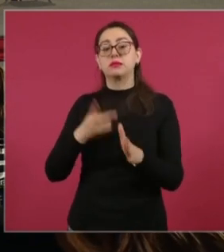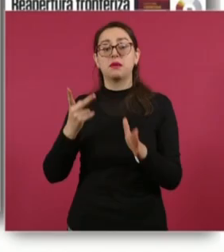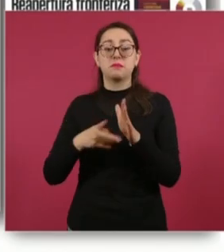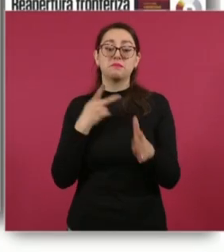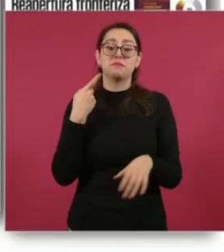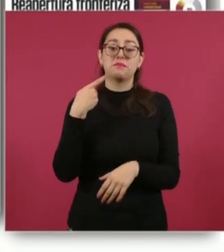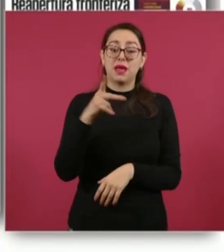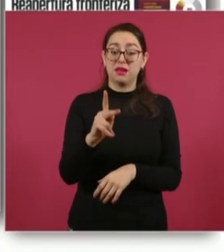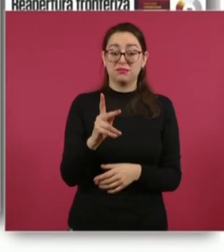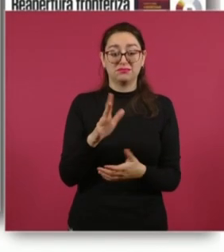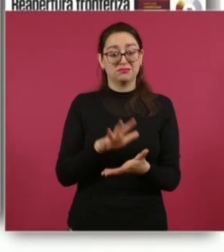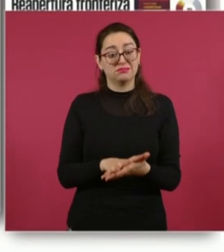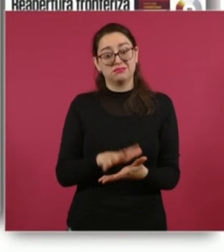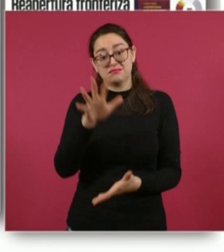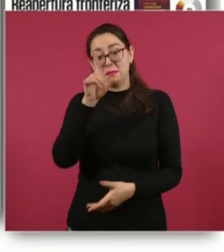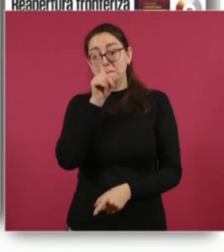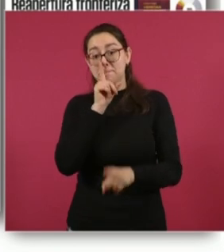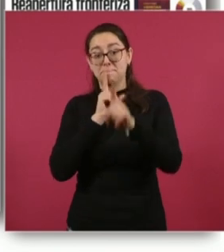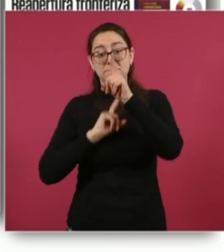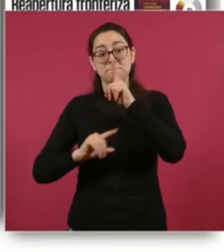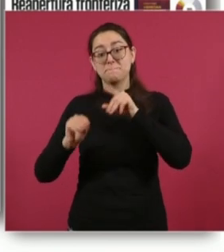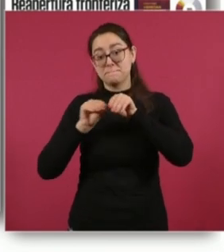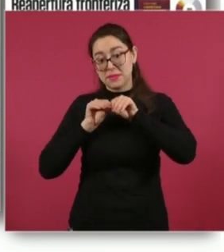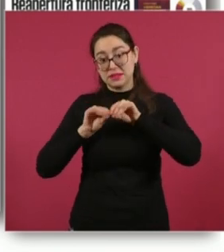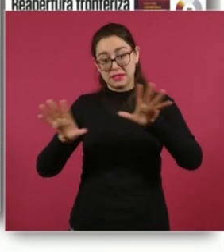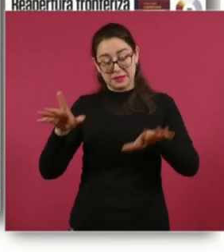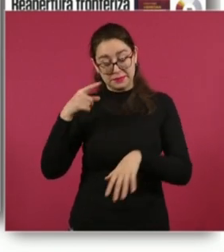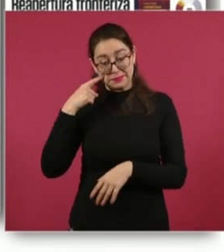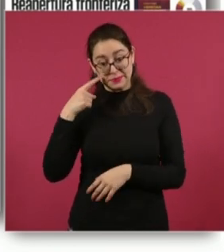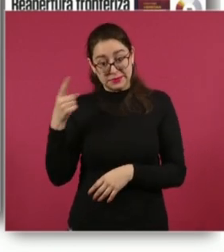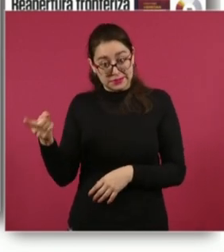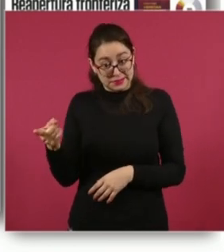Y bueno, ustedes saben que dicen que no hay campaña,